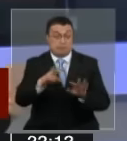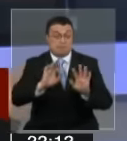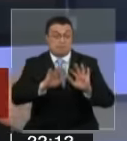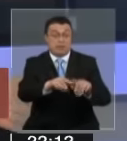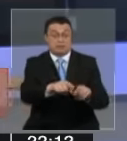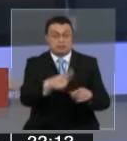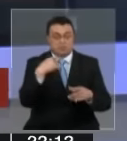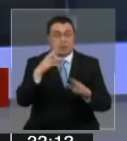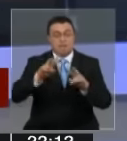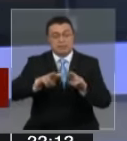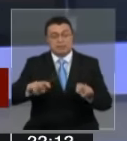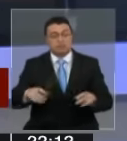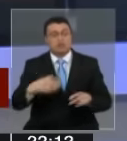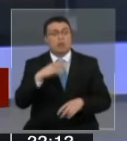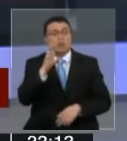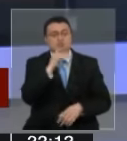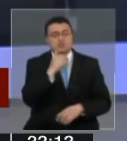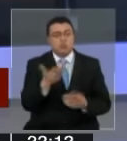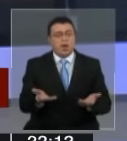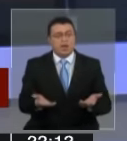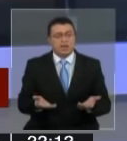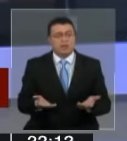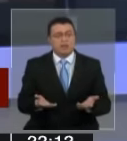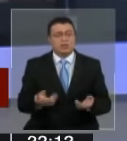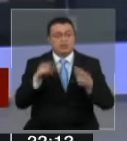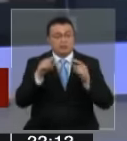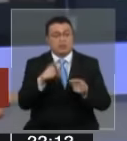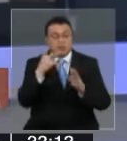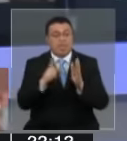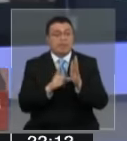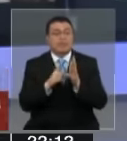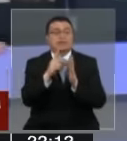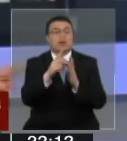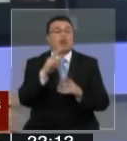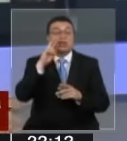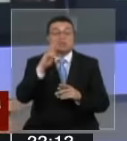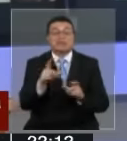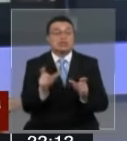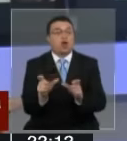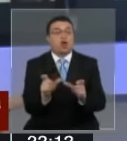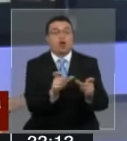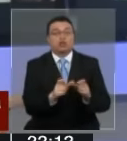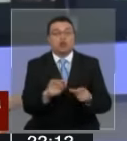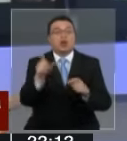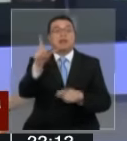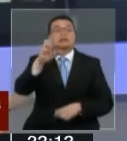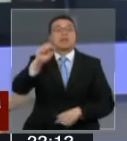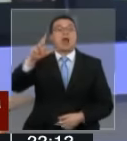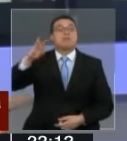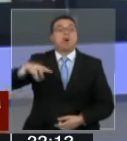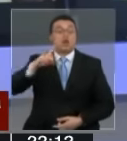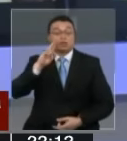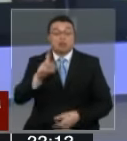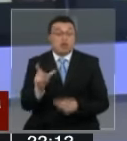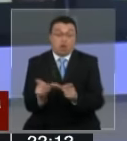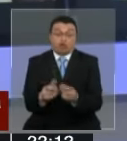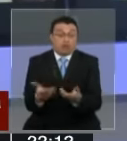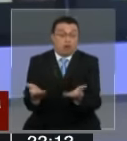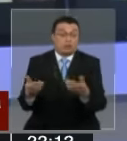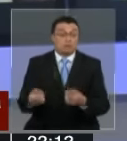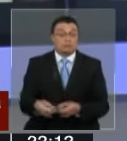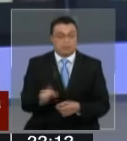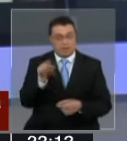sobre marea roja, pero también sobre los efectos de un desarrollo sin control, como tantos otros de la industria salmonera? Y entonces